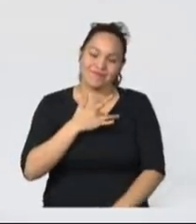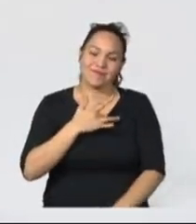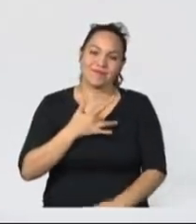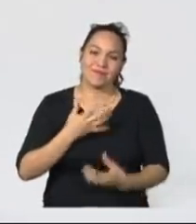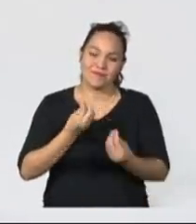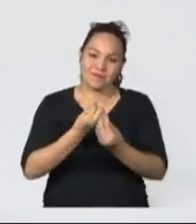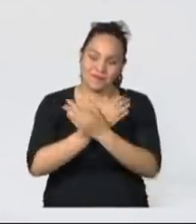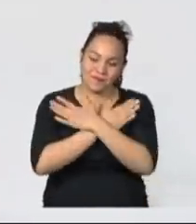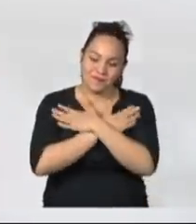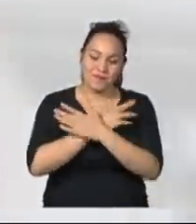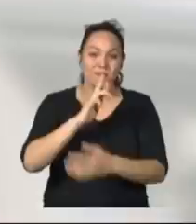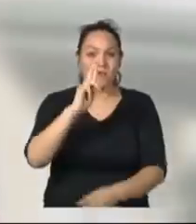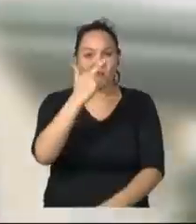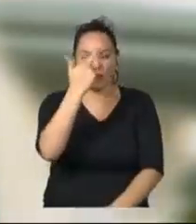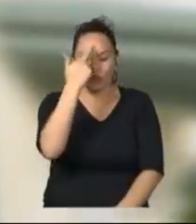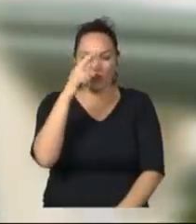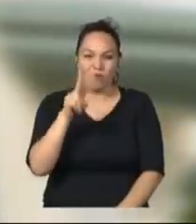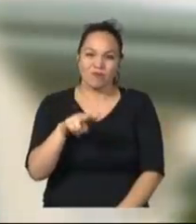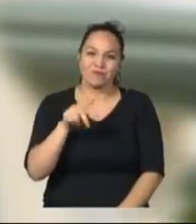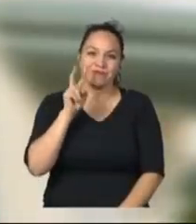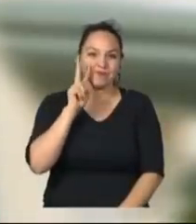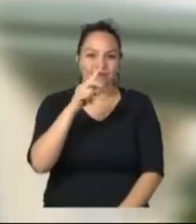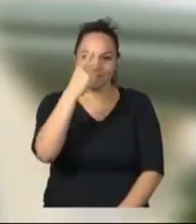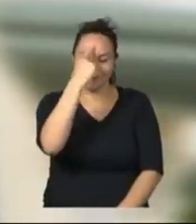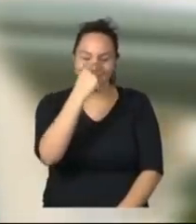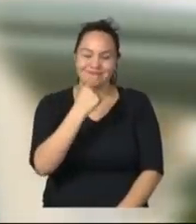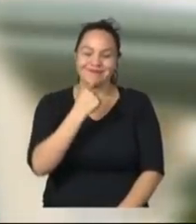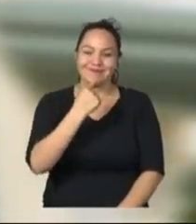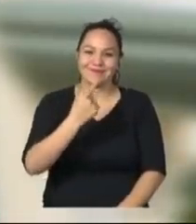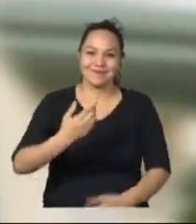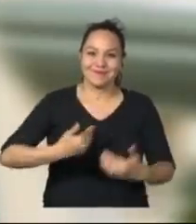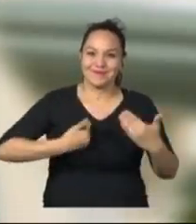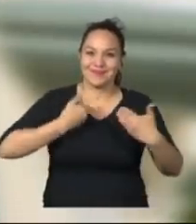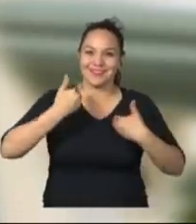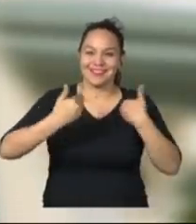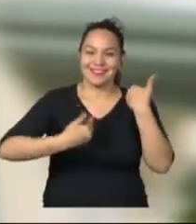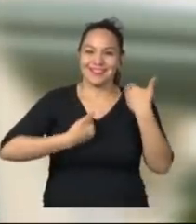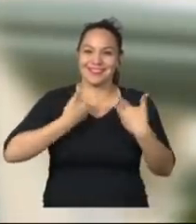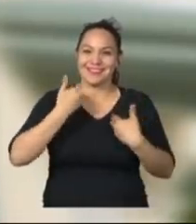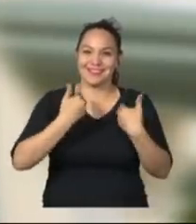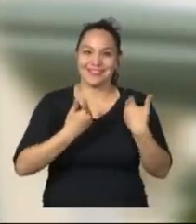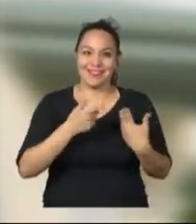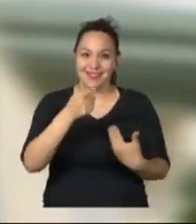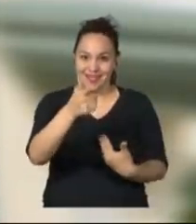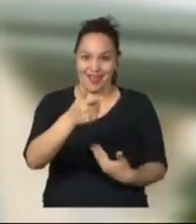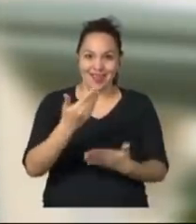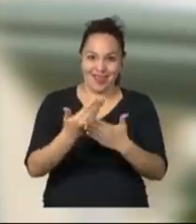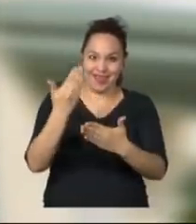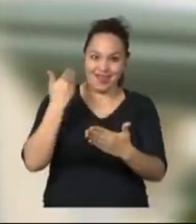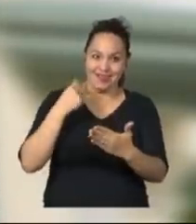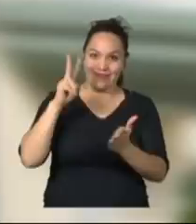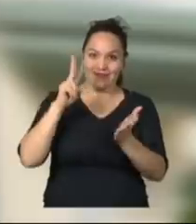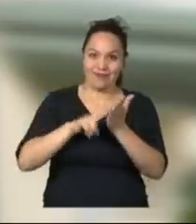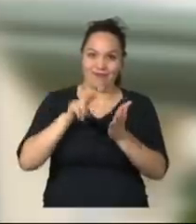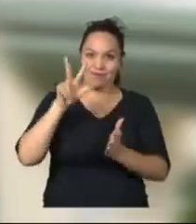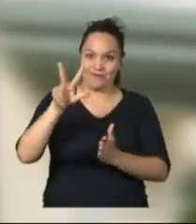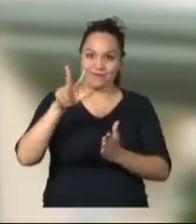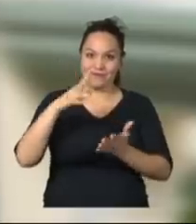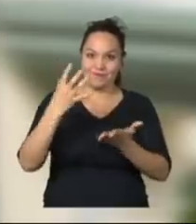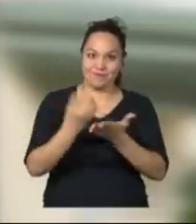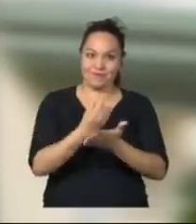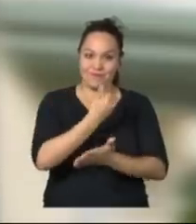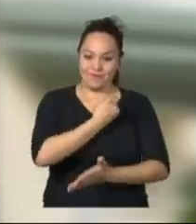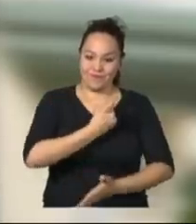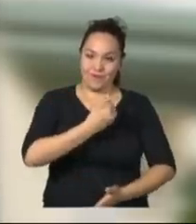con esa alegría, como en esta imagen. Ella fue señorita Linares en el 2018, aquí están las